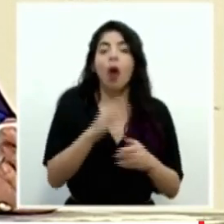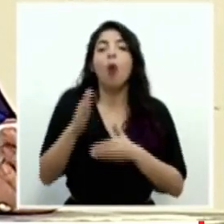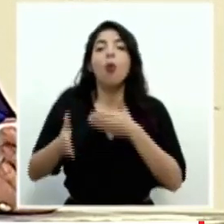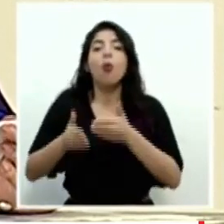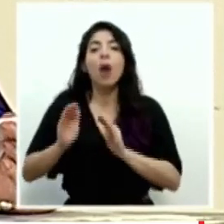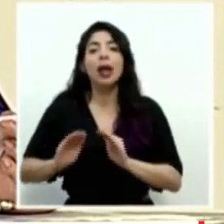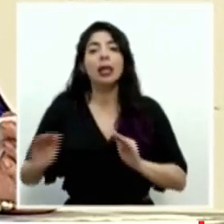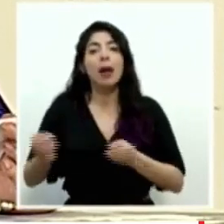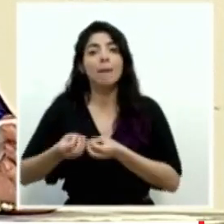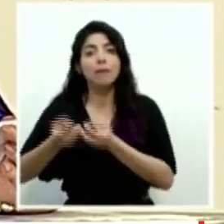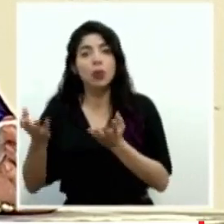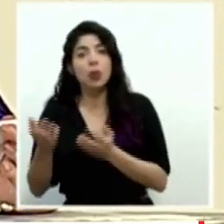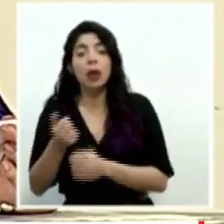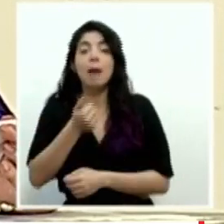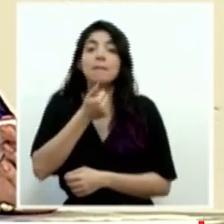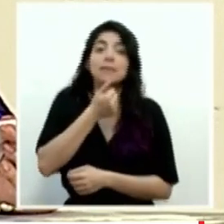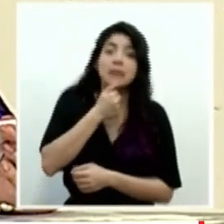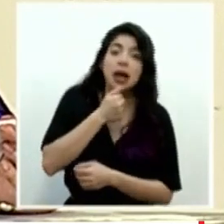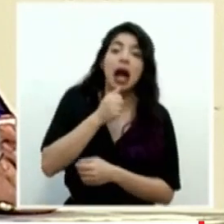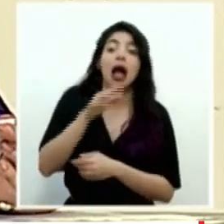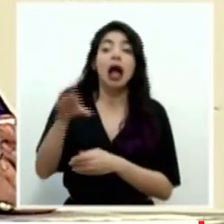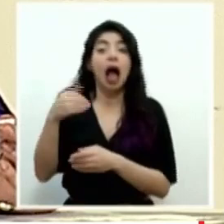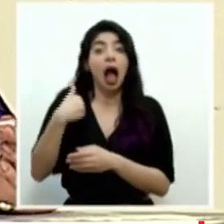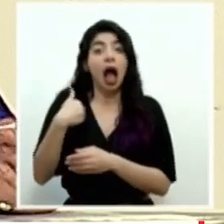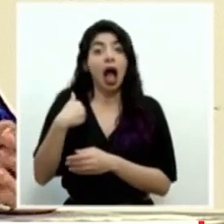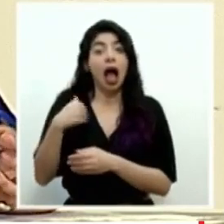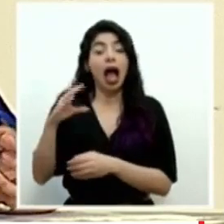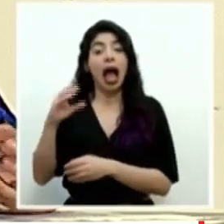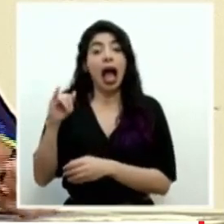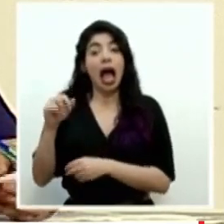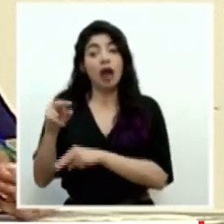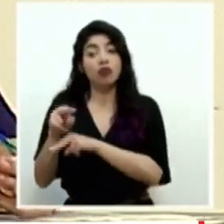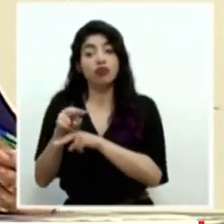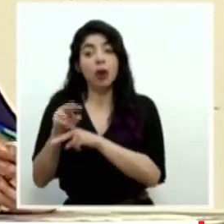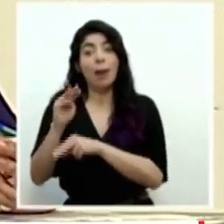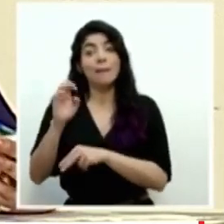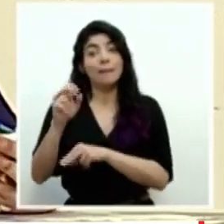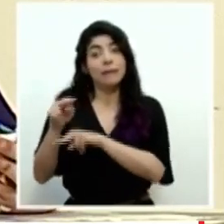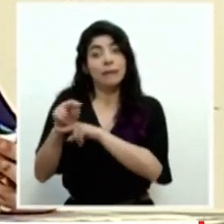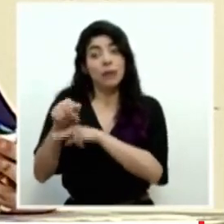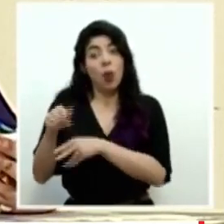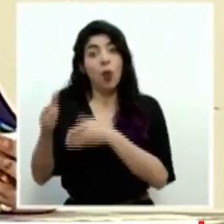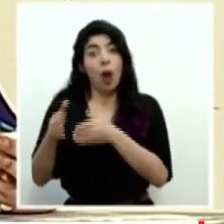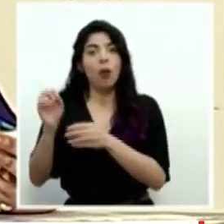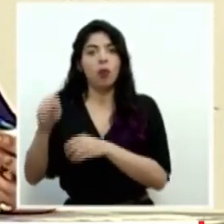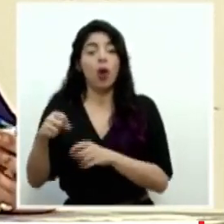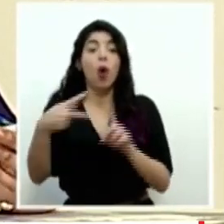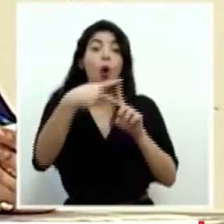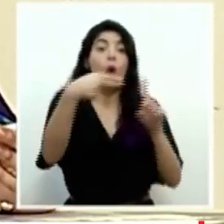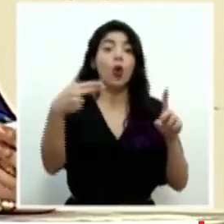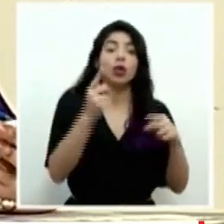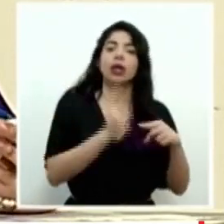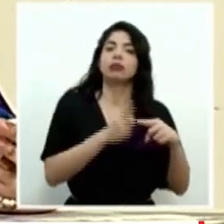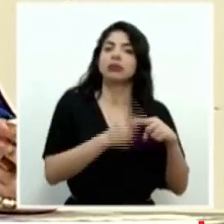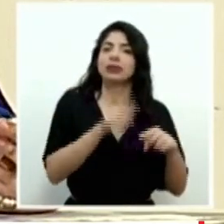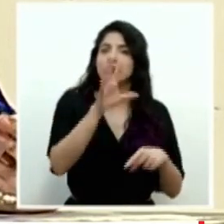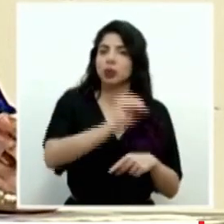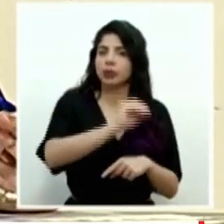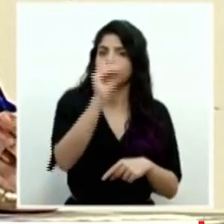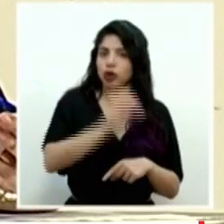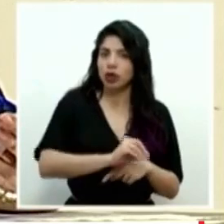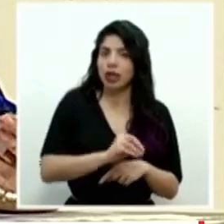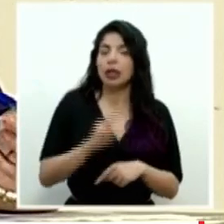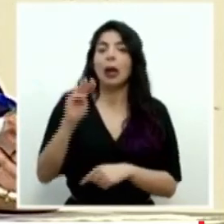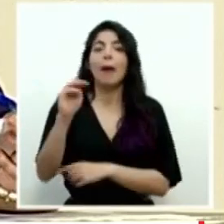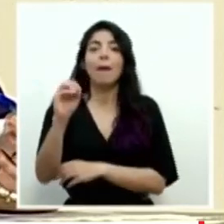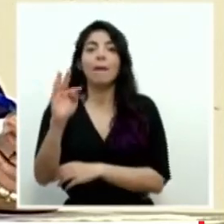guarderías públicas, privadas o mixtas que estén tuteladas por el CAI o por el MEP, los hoteles con un 50% de aforo